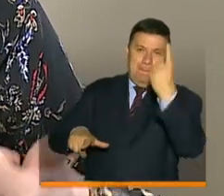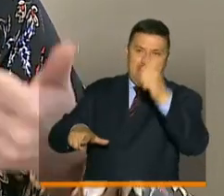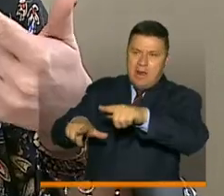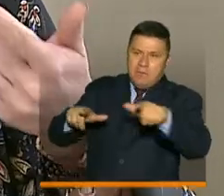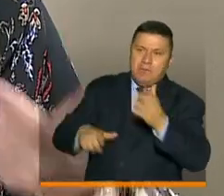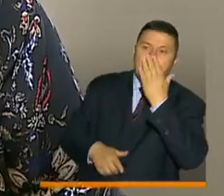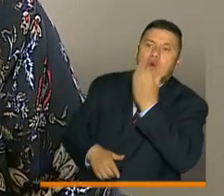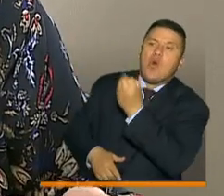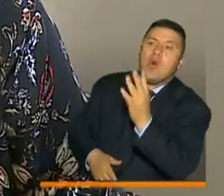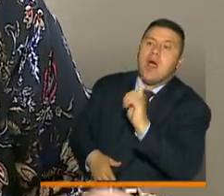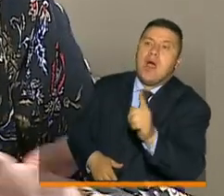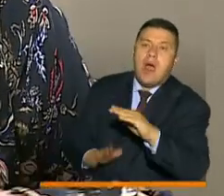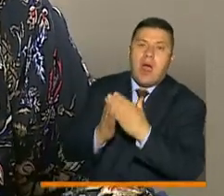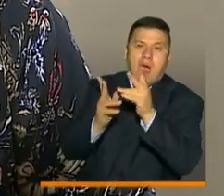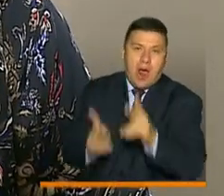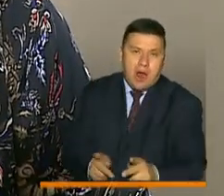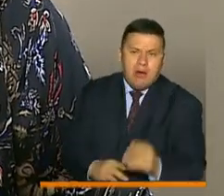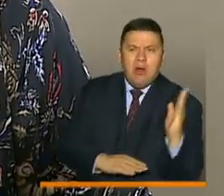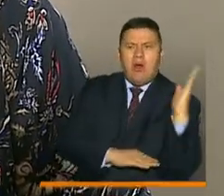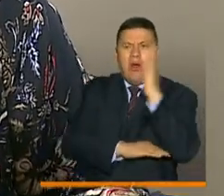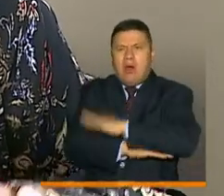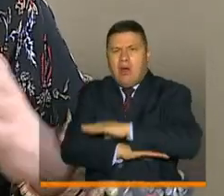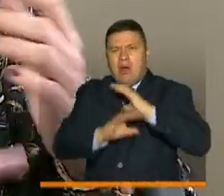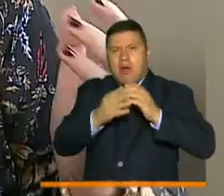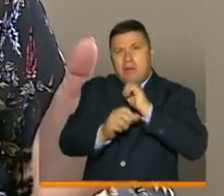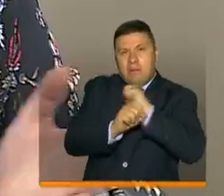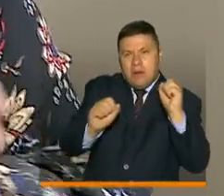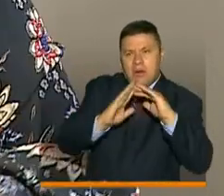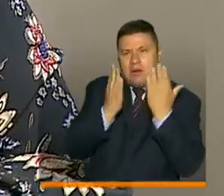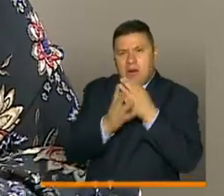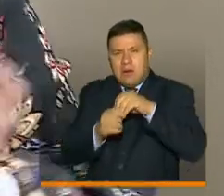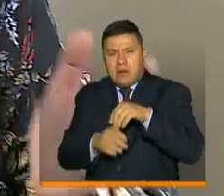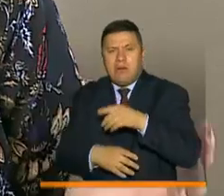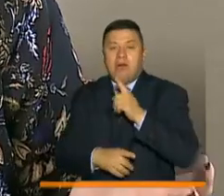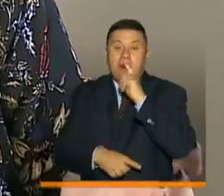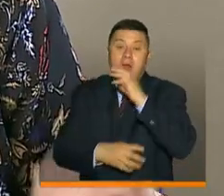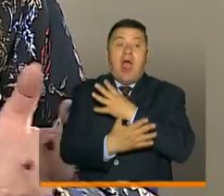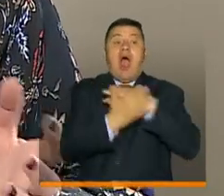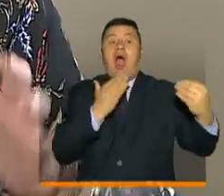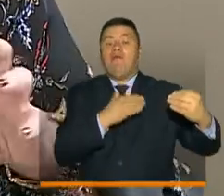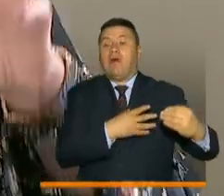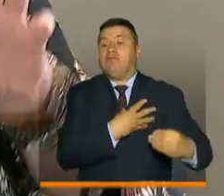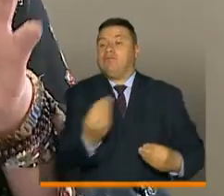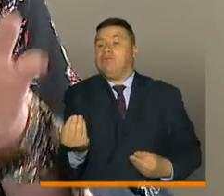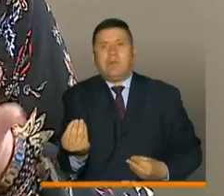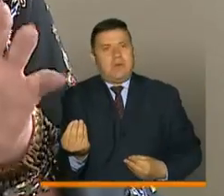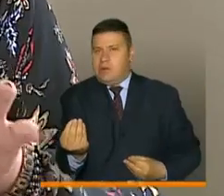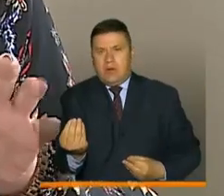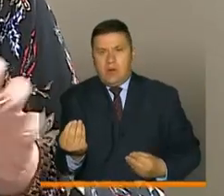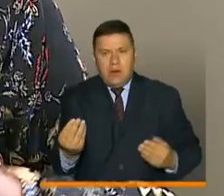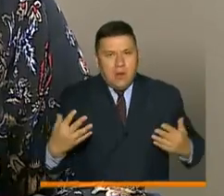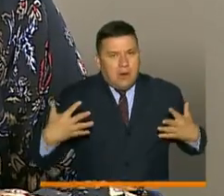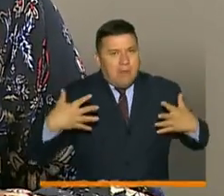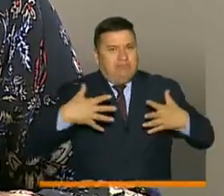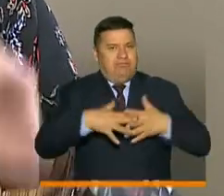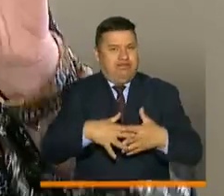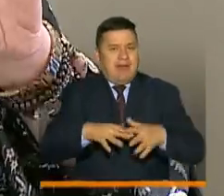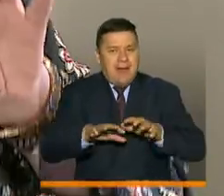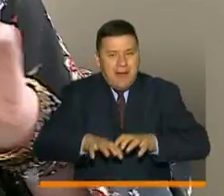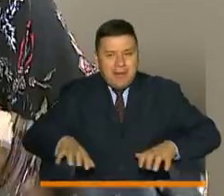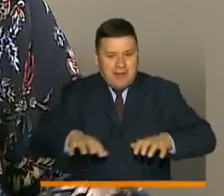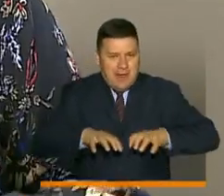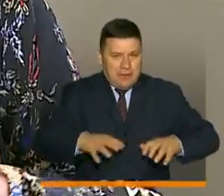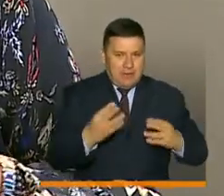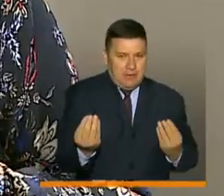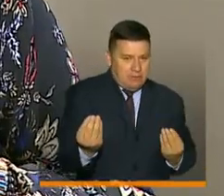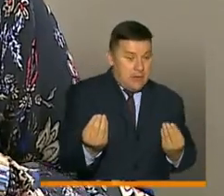de alumnos, las jornadas. Como bien dice el presidente, no es dejar unos niños fuera y otros niños parte, no, es lograr una combinación de actividad